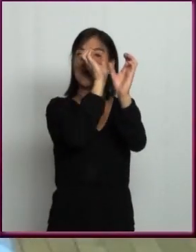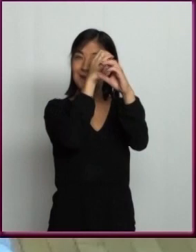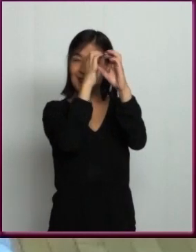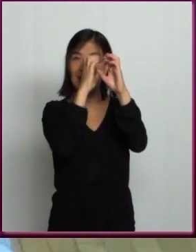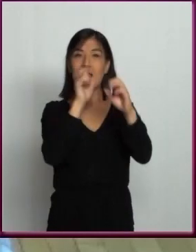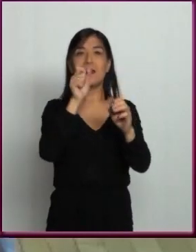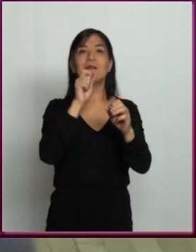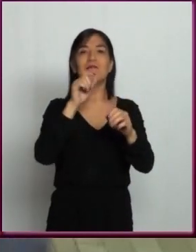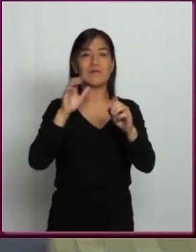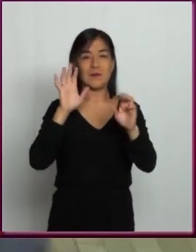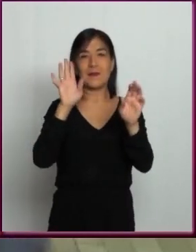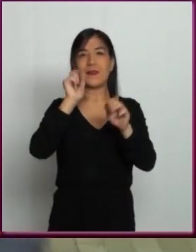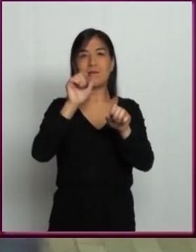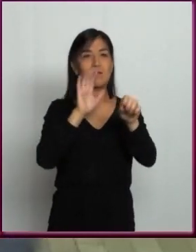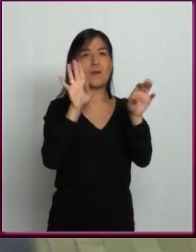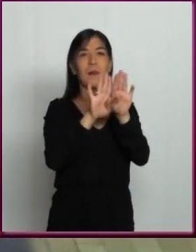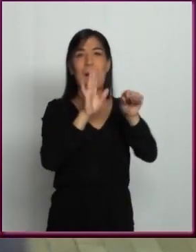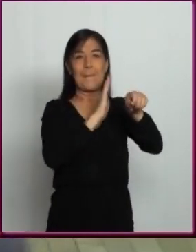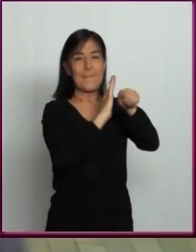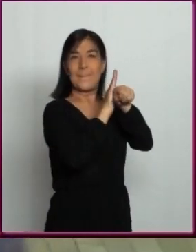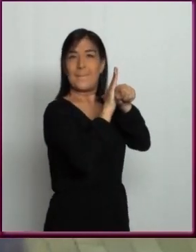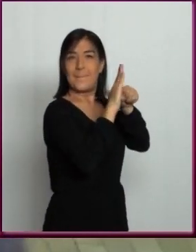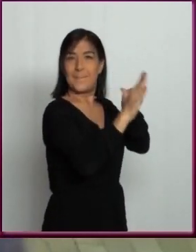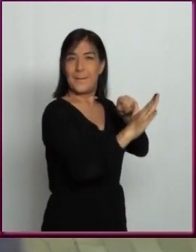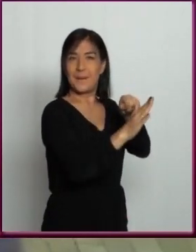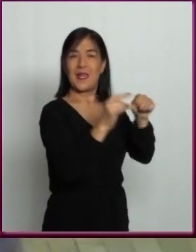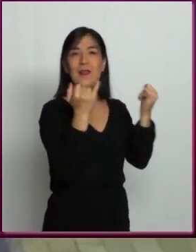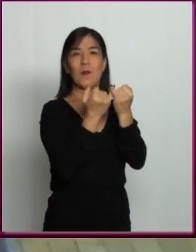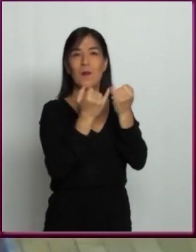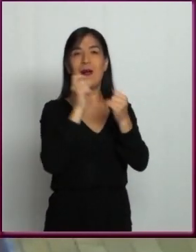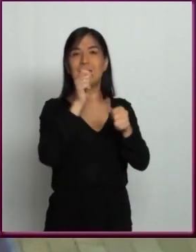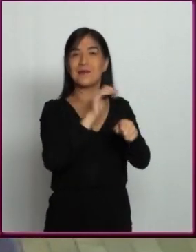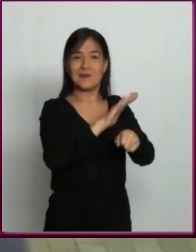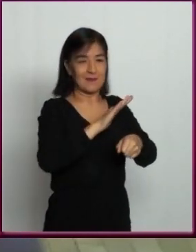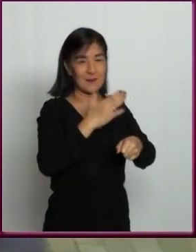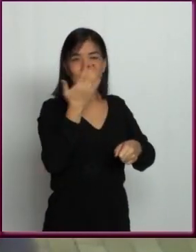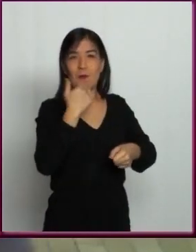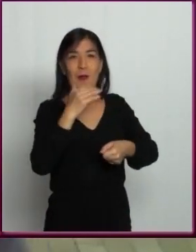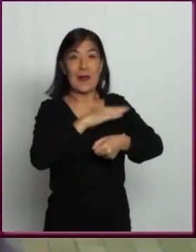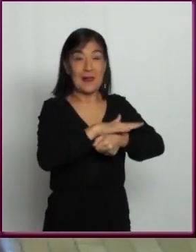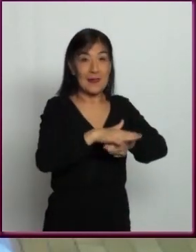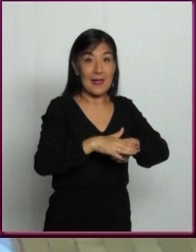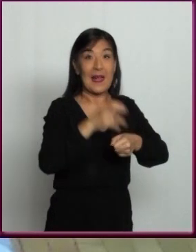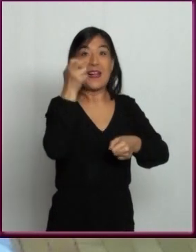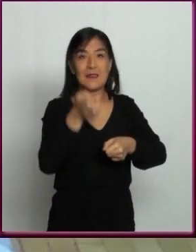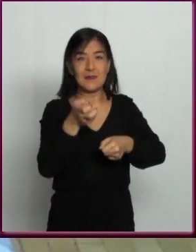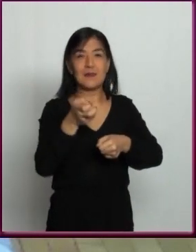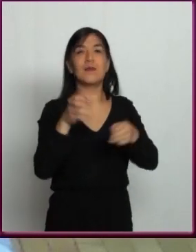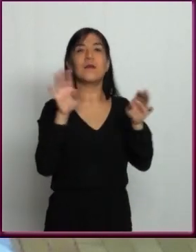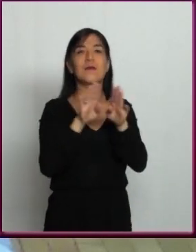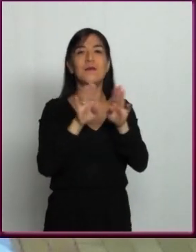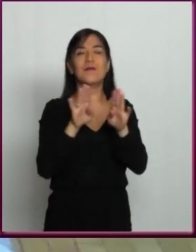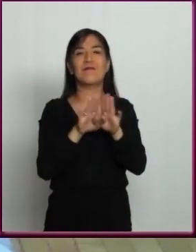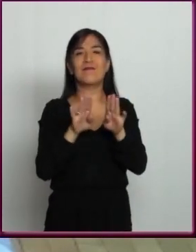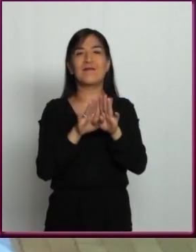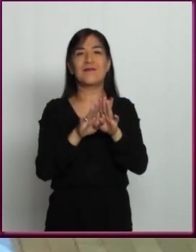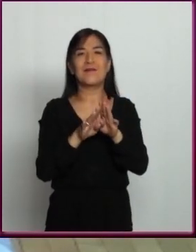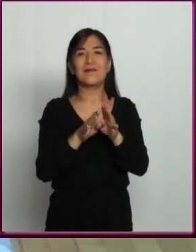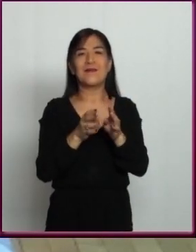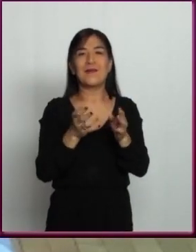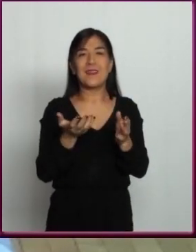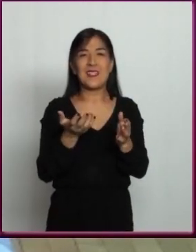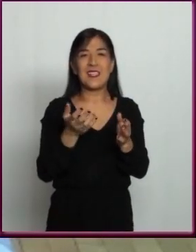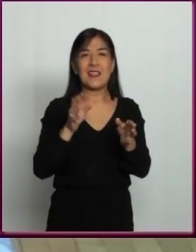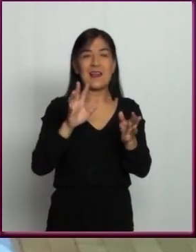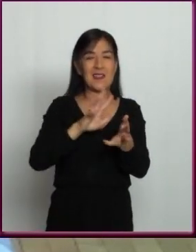fondo plano. La proyección se hace sobre una imagen, sobre un plano, y por lo tanto cuenta con una aberración, no es una aberración,